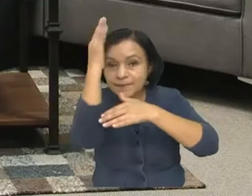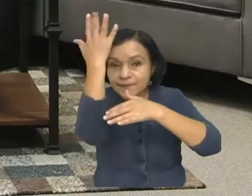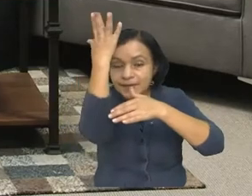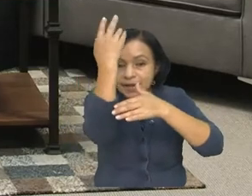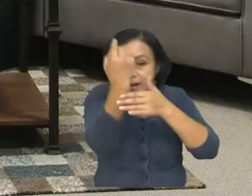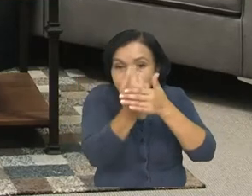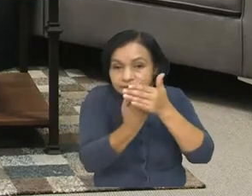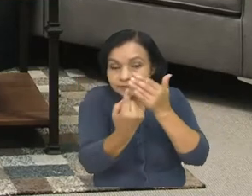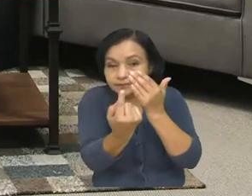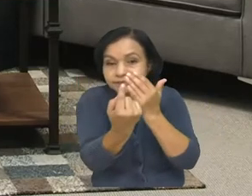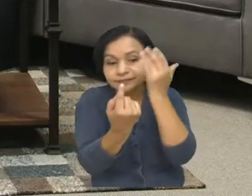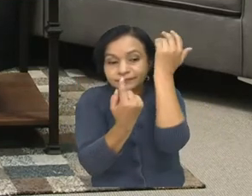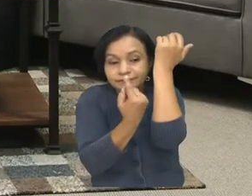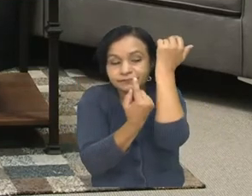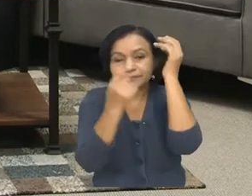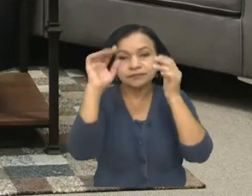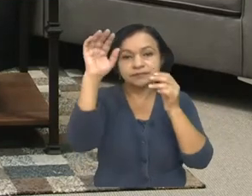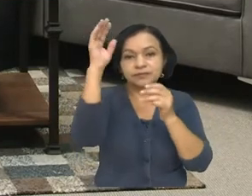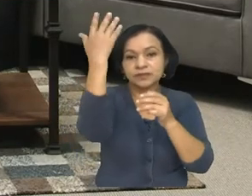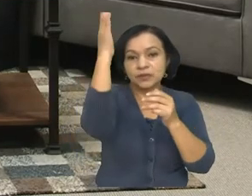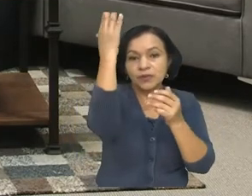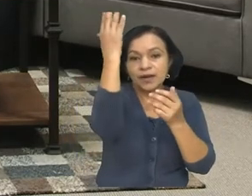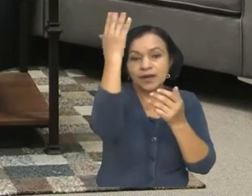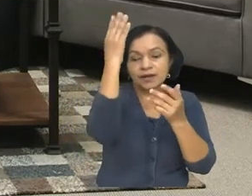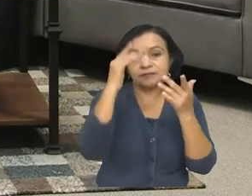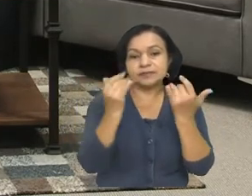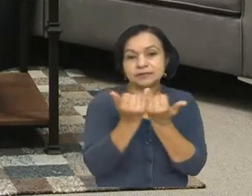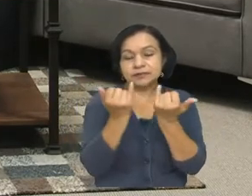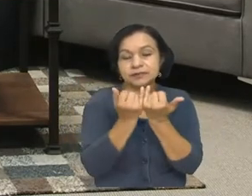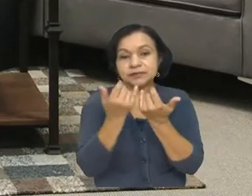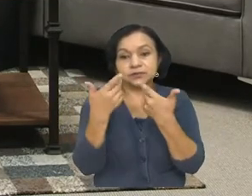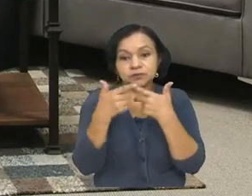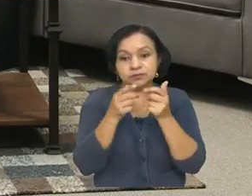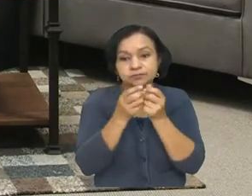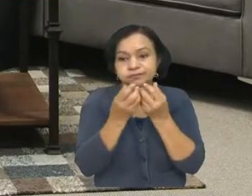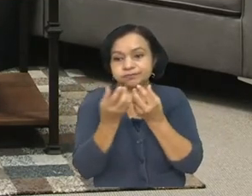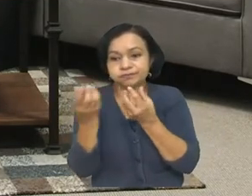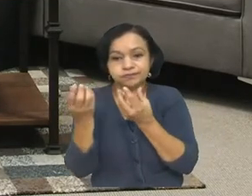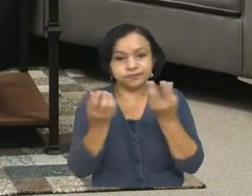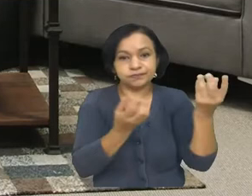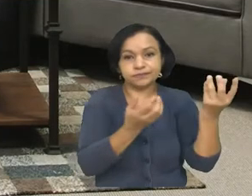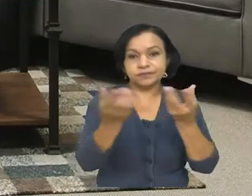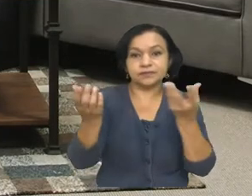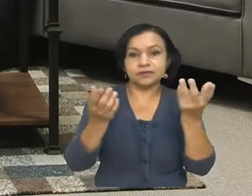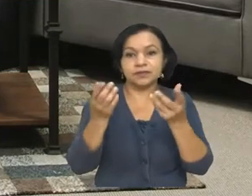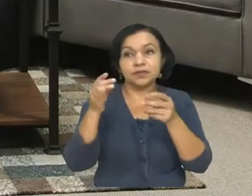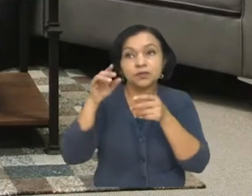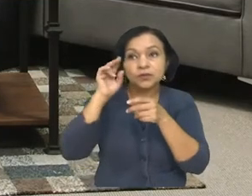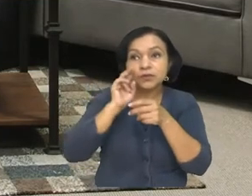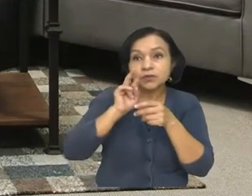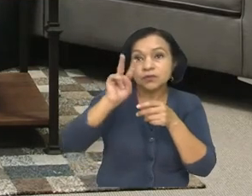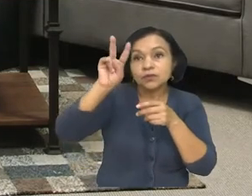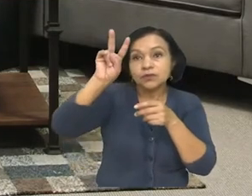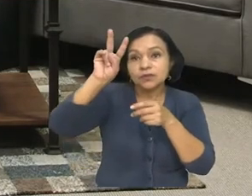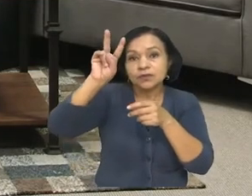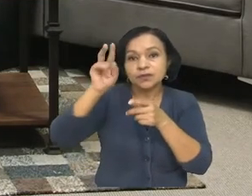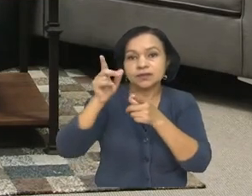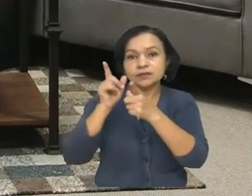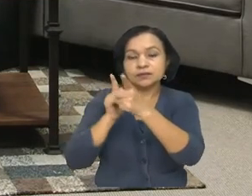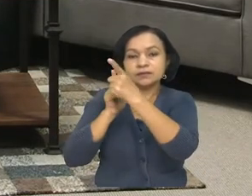siempre era un movimiento para que y siguiendo los aviones, los compañeros con armas de